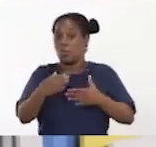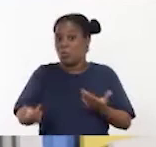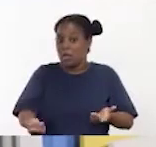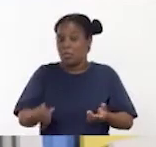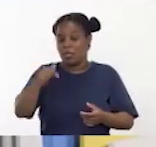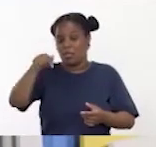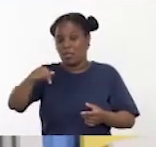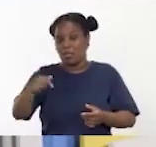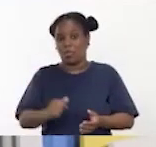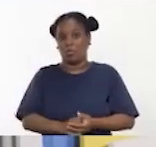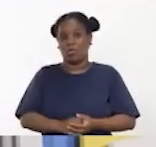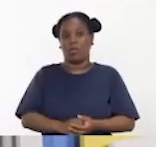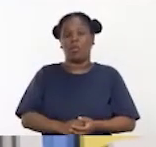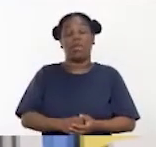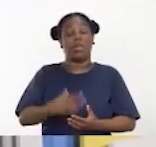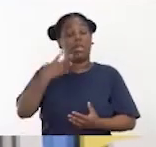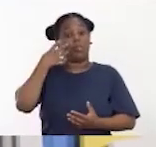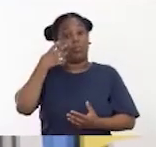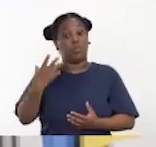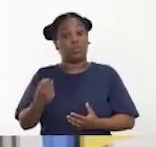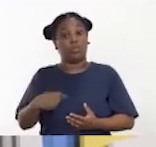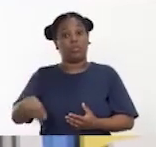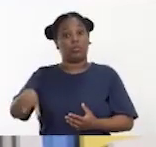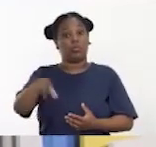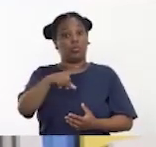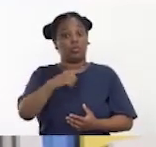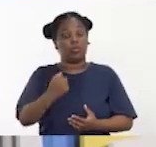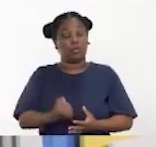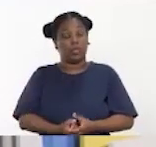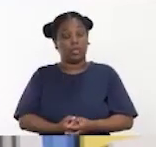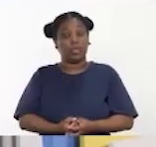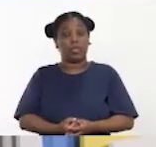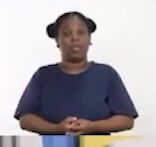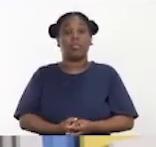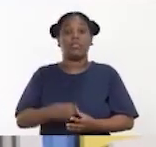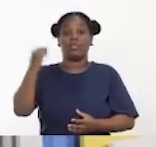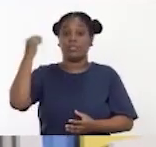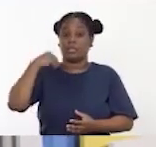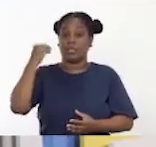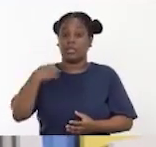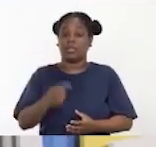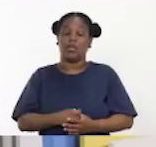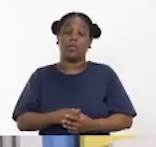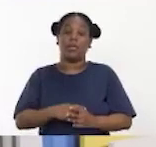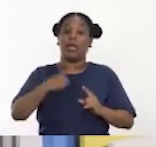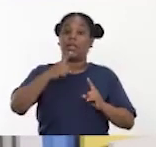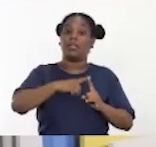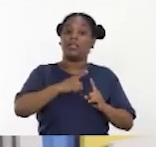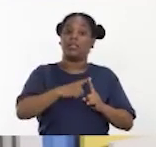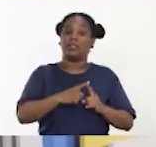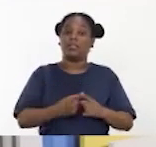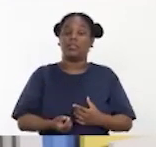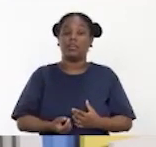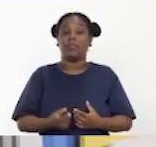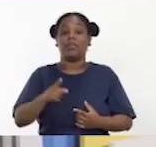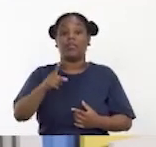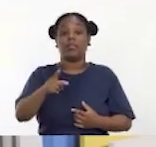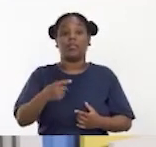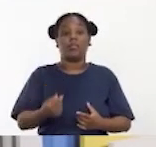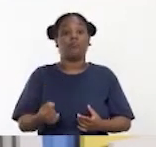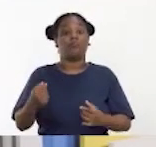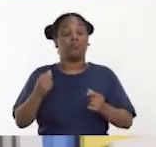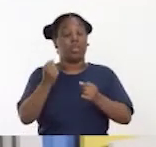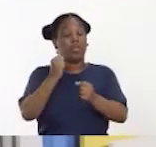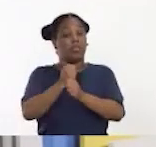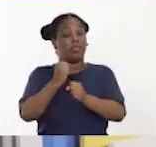Es bueno también precisar con ustedes que hoy más que nunca adquiere un papel primordial el tema del